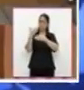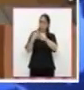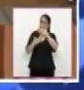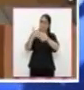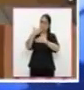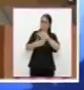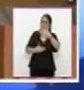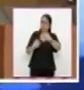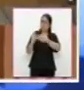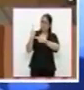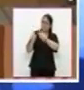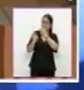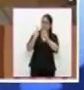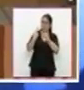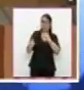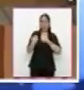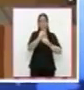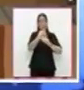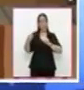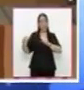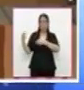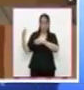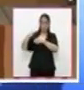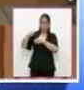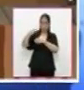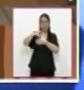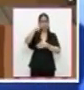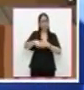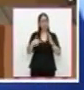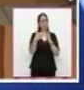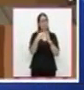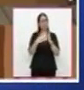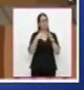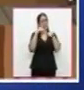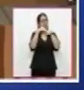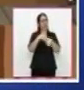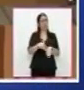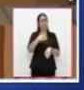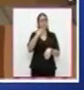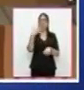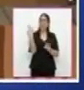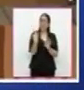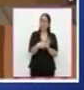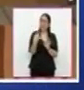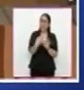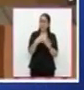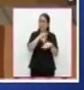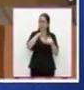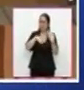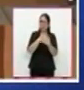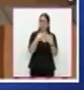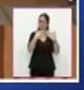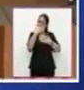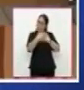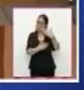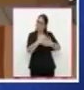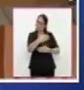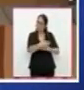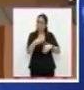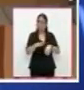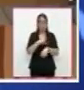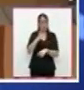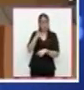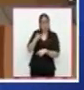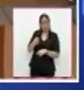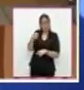a estos puntos muy determinantes de los procesos electorales. Creo que para todos el punto es cumplir con las leyes, ¿no? Creo que si sabemos